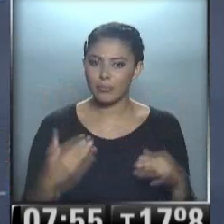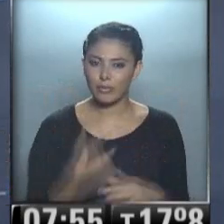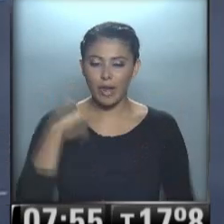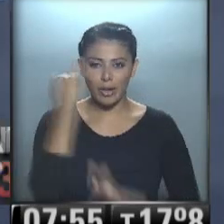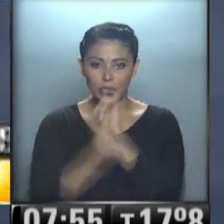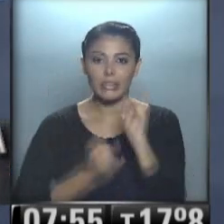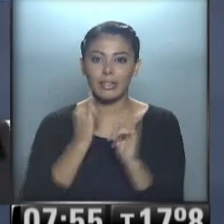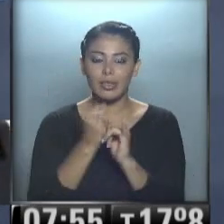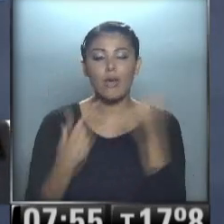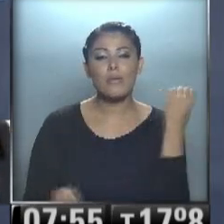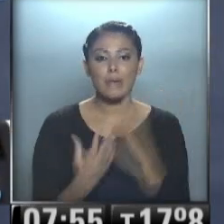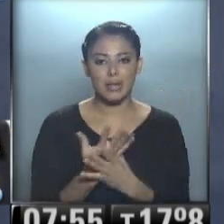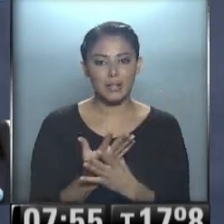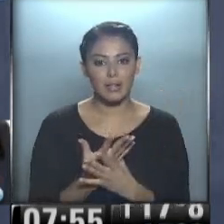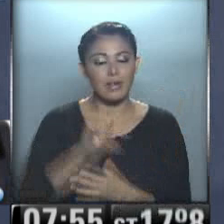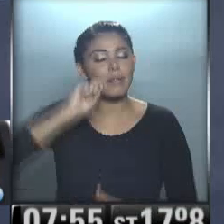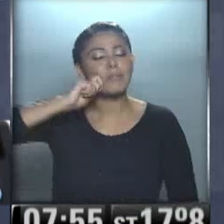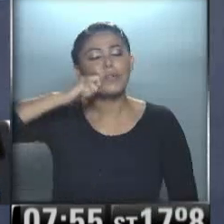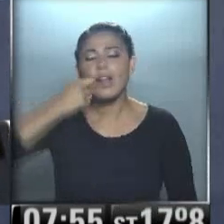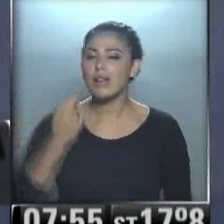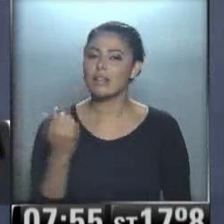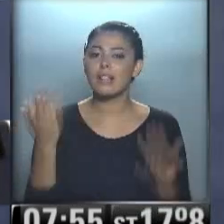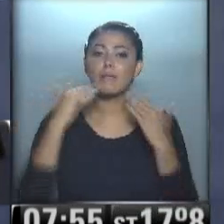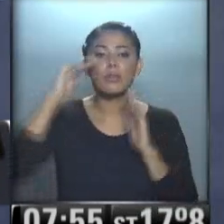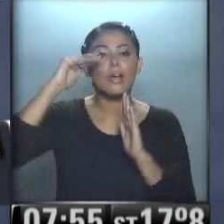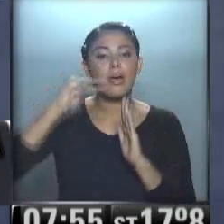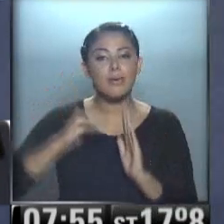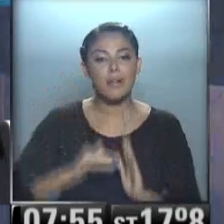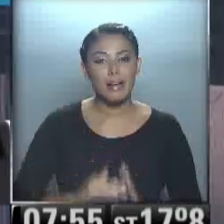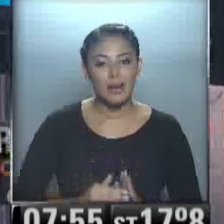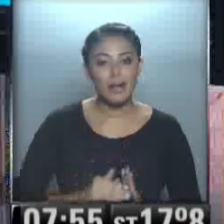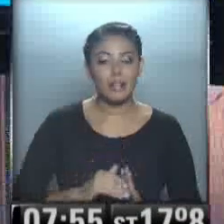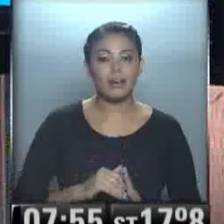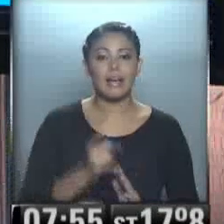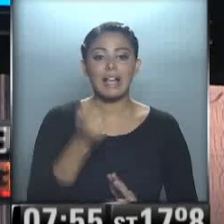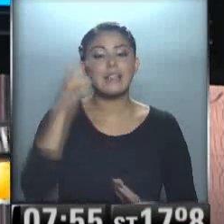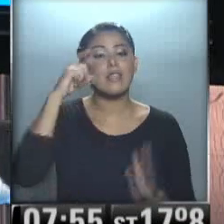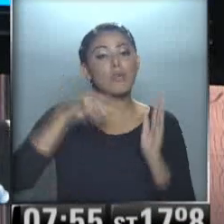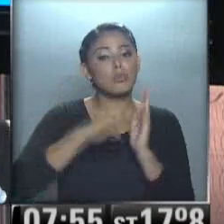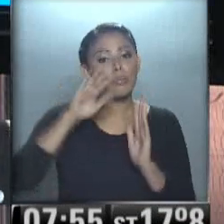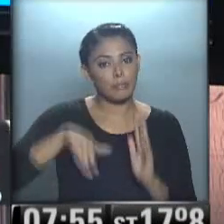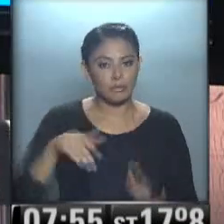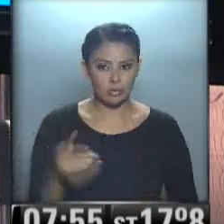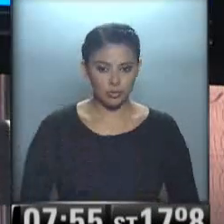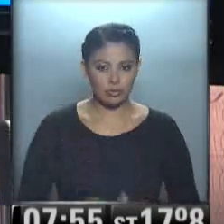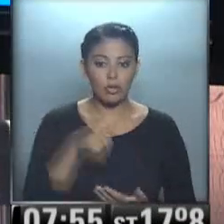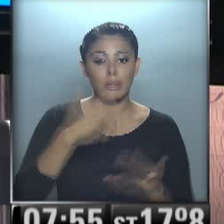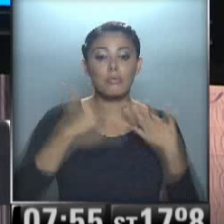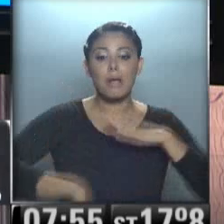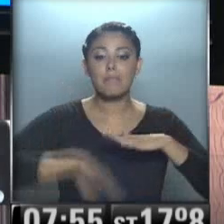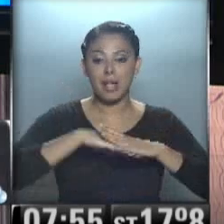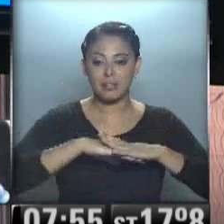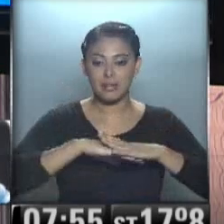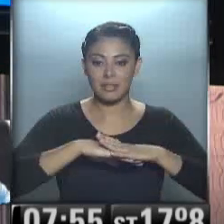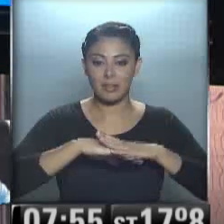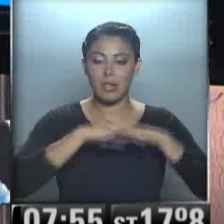les contamos que la mañana es muy agradable, descendió la temperatura casi en 10 grados, máxima para hoy del